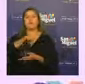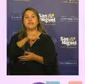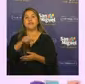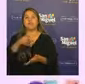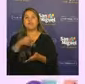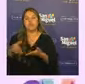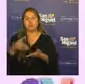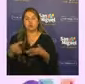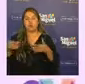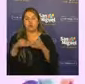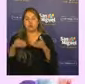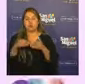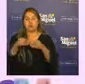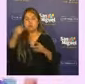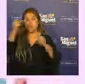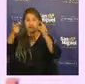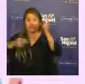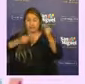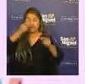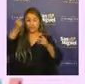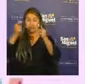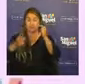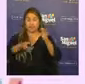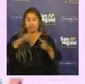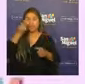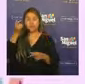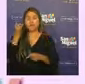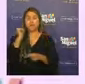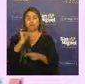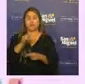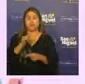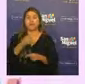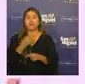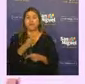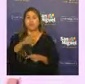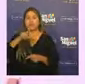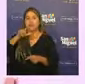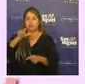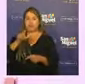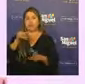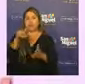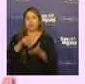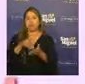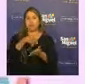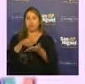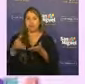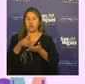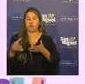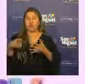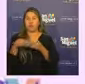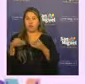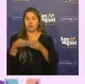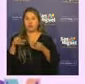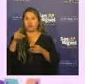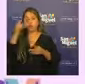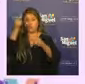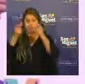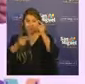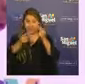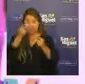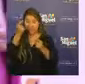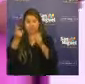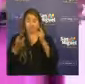millones de pesos en iniciativas en ejecución y 27 mil millones de pesos en iniciativas